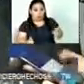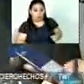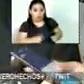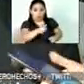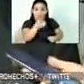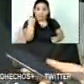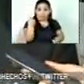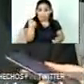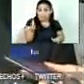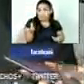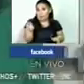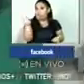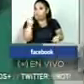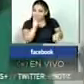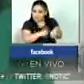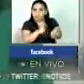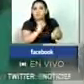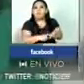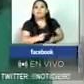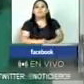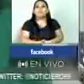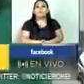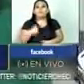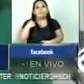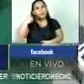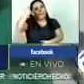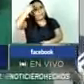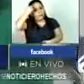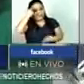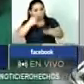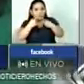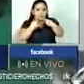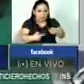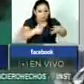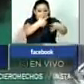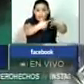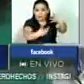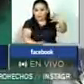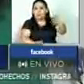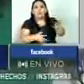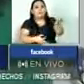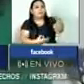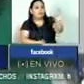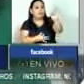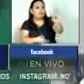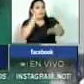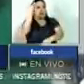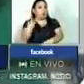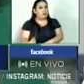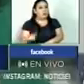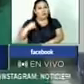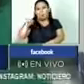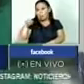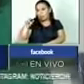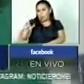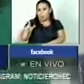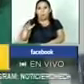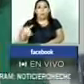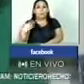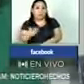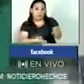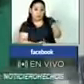una falta. También creemos que es muy importante porque extiende el periodo hasta julio para la